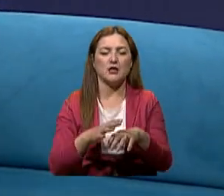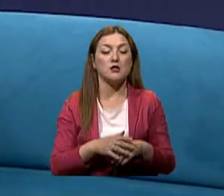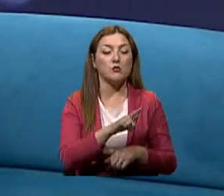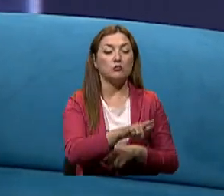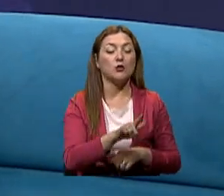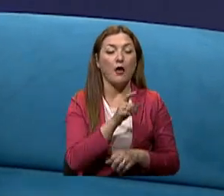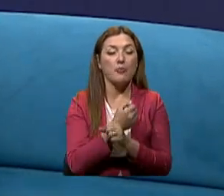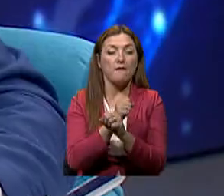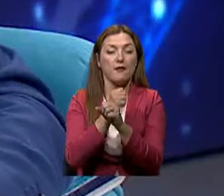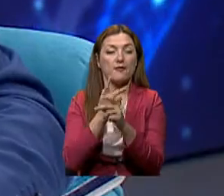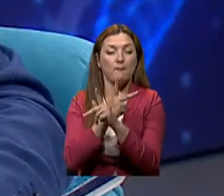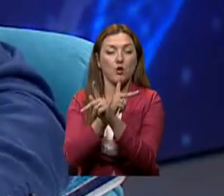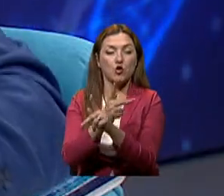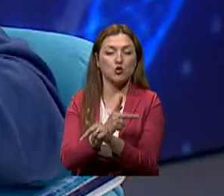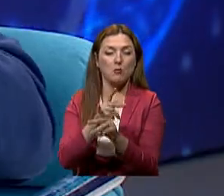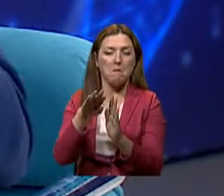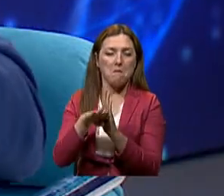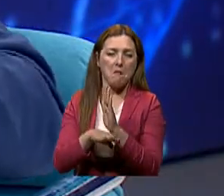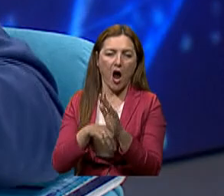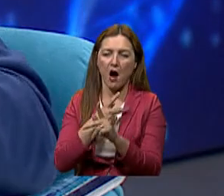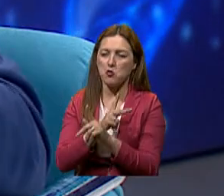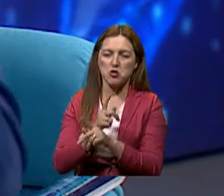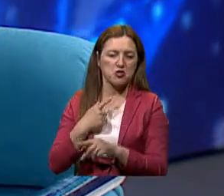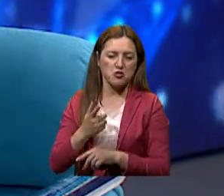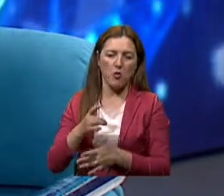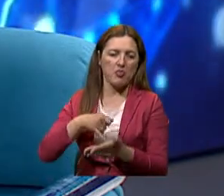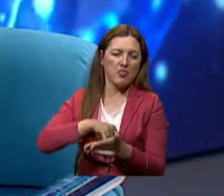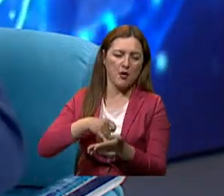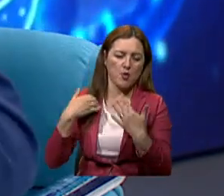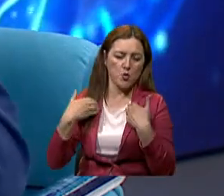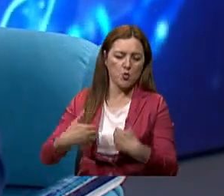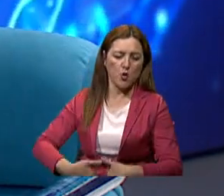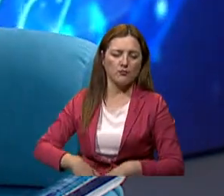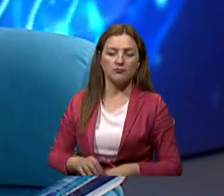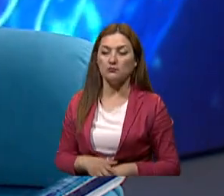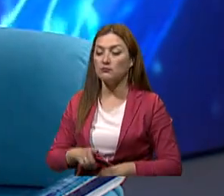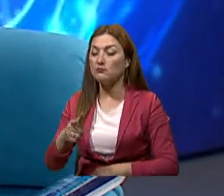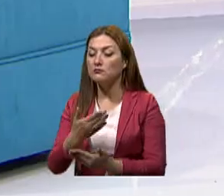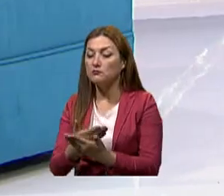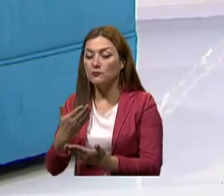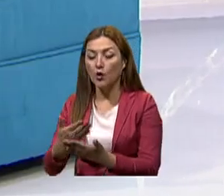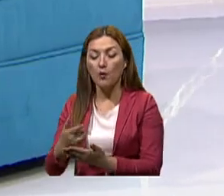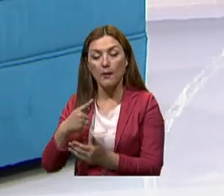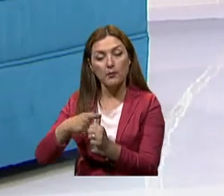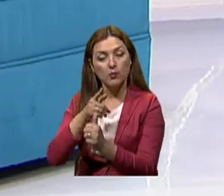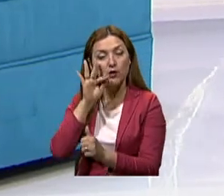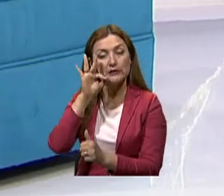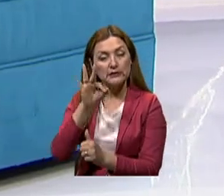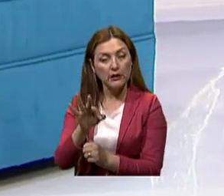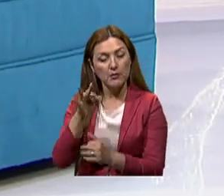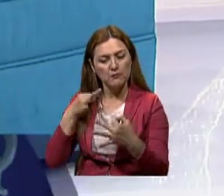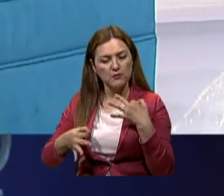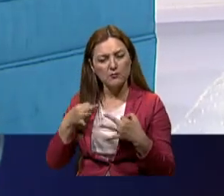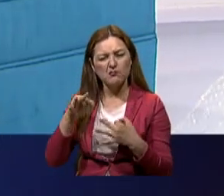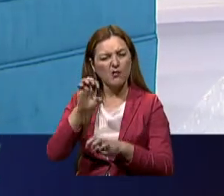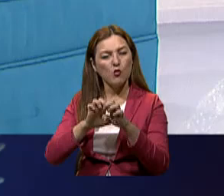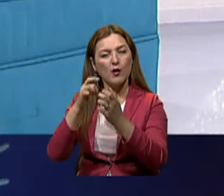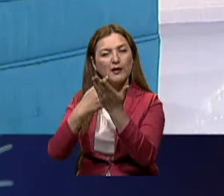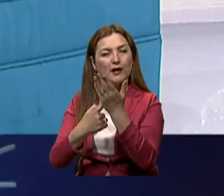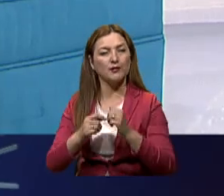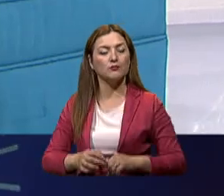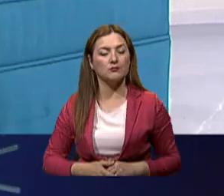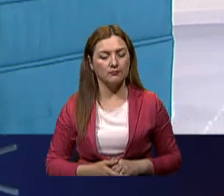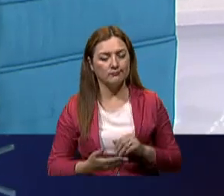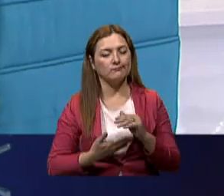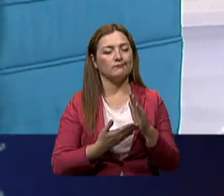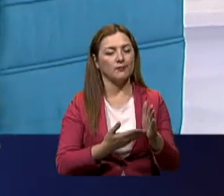nos ha traído una serie de instrumentos. Lo primero que se hace, es decir, el examen físico, ¿es evaluar qué? Los pulsos. Un